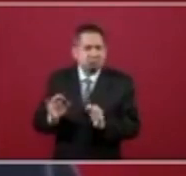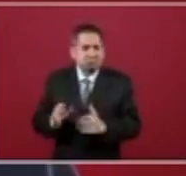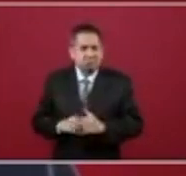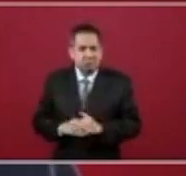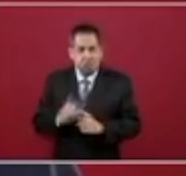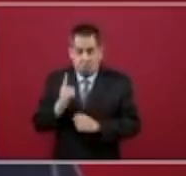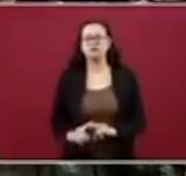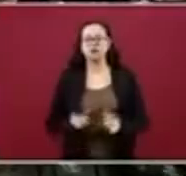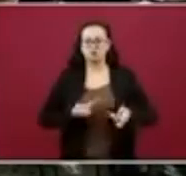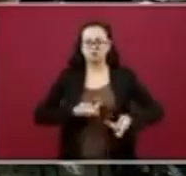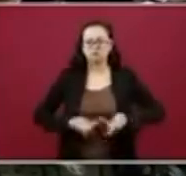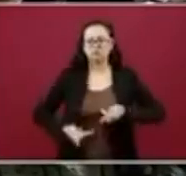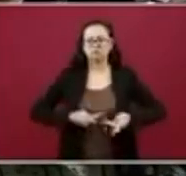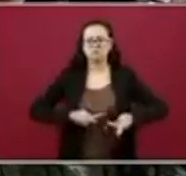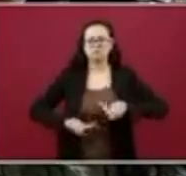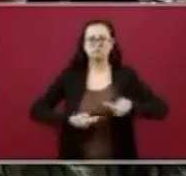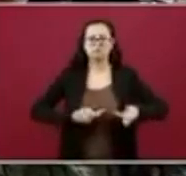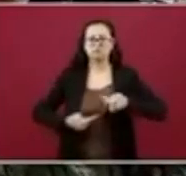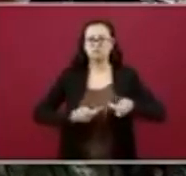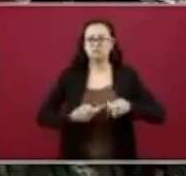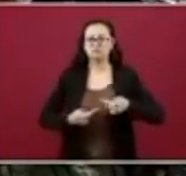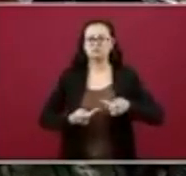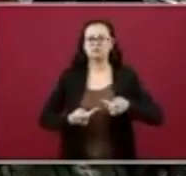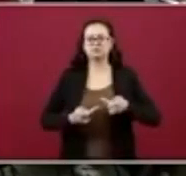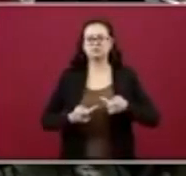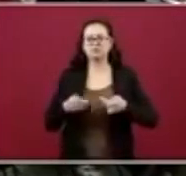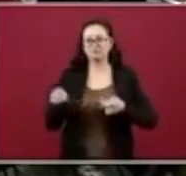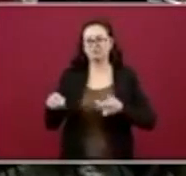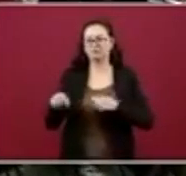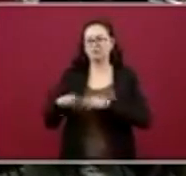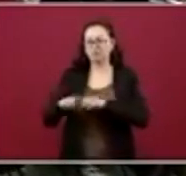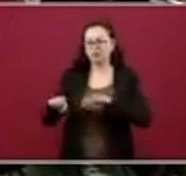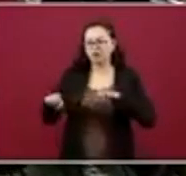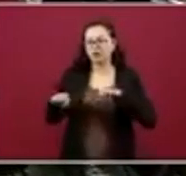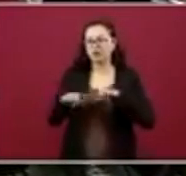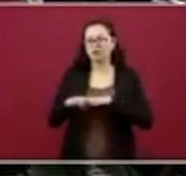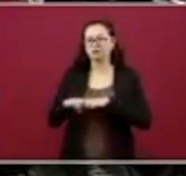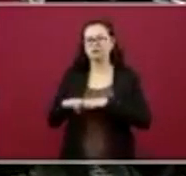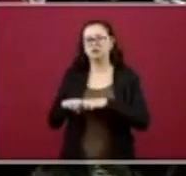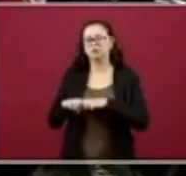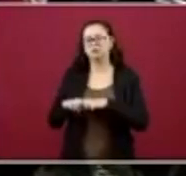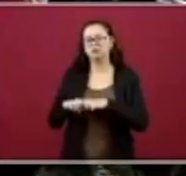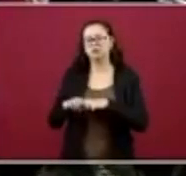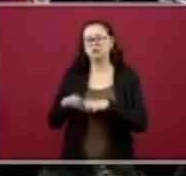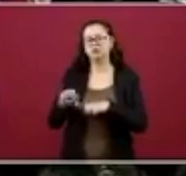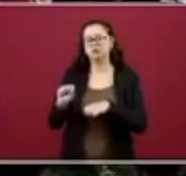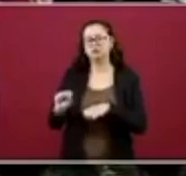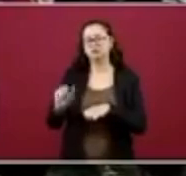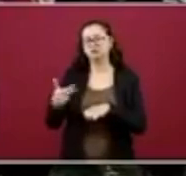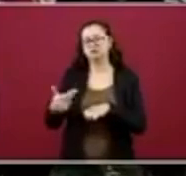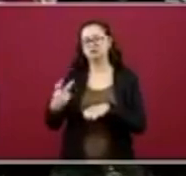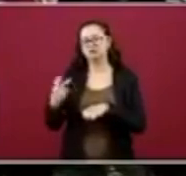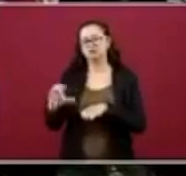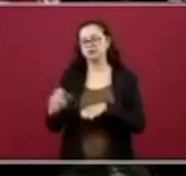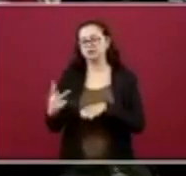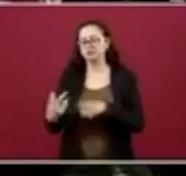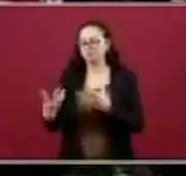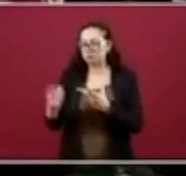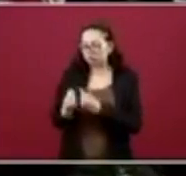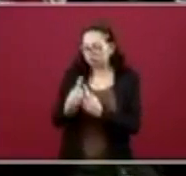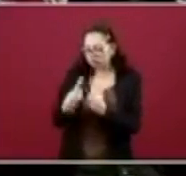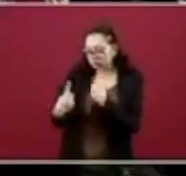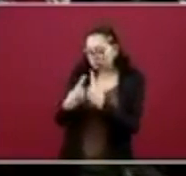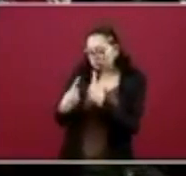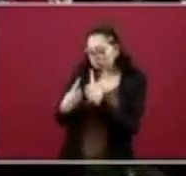un año. Al respecto, el director de finanzas de Pemex, Alberto Velázquez, detalló que dichas medidas incrementarán los